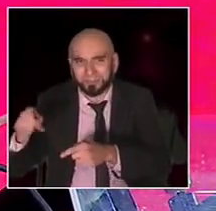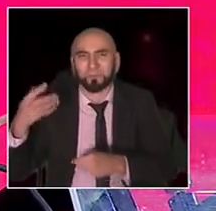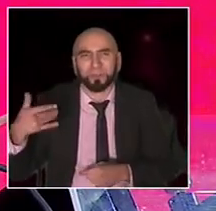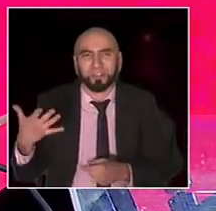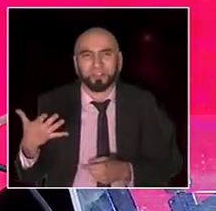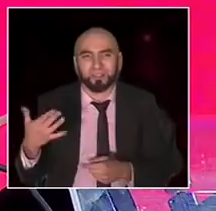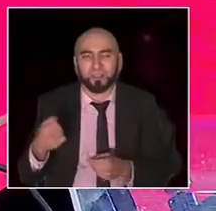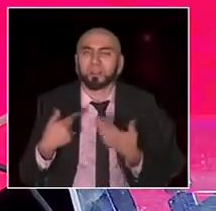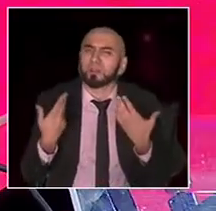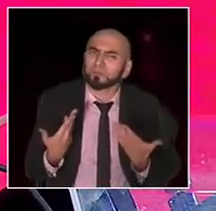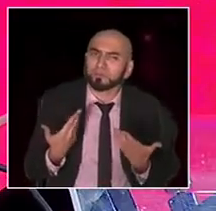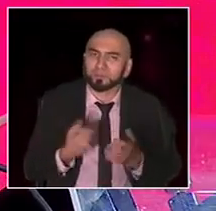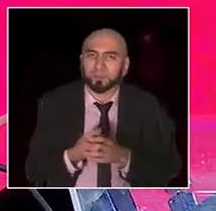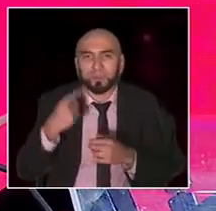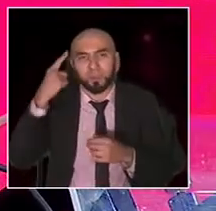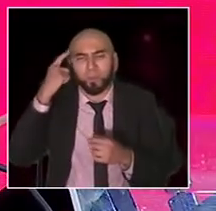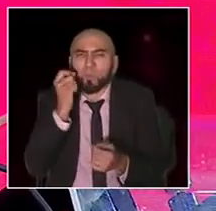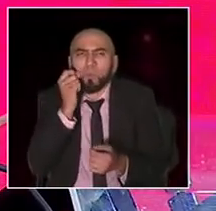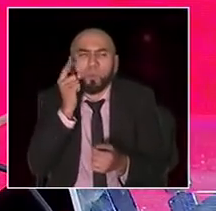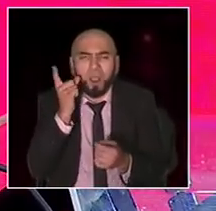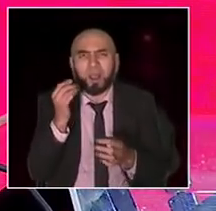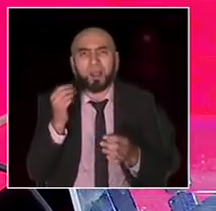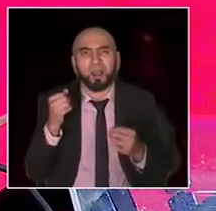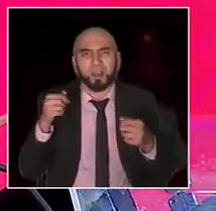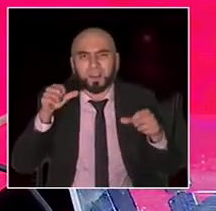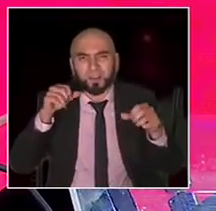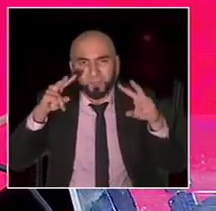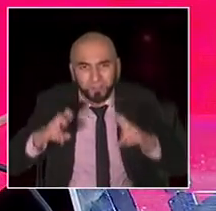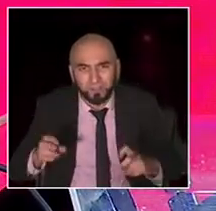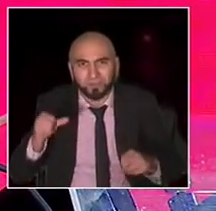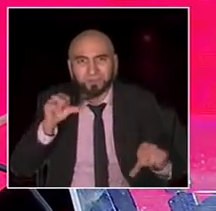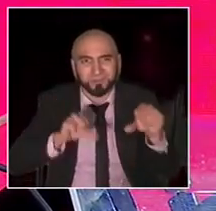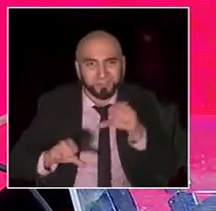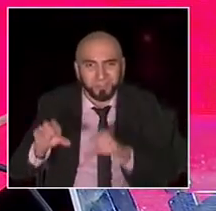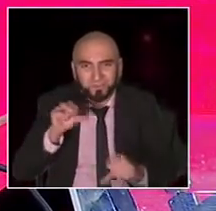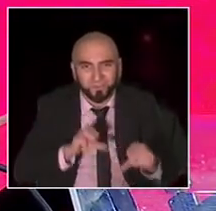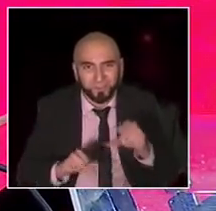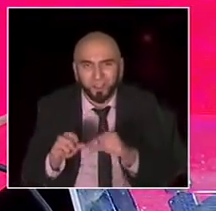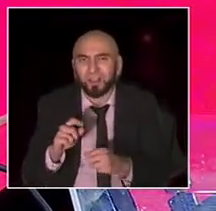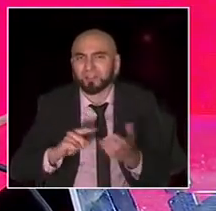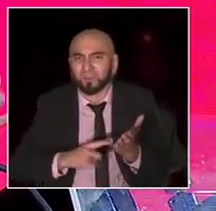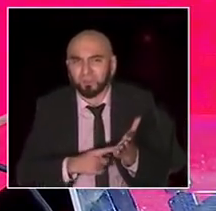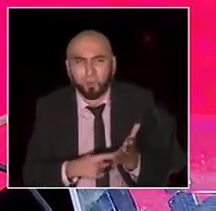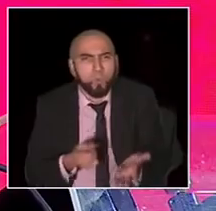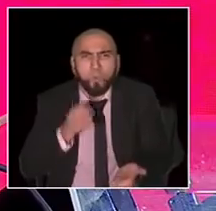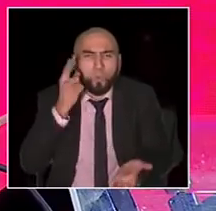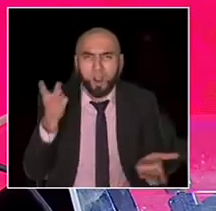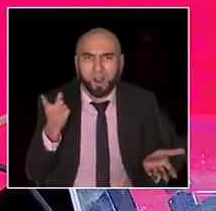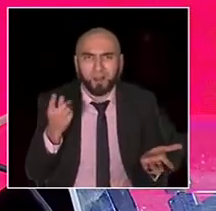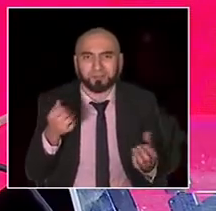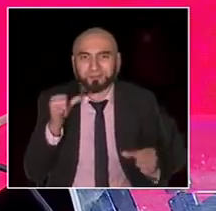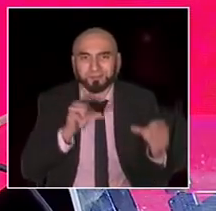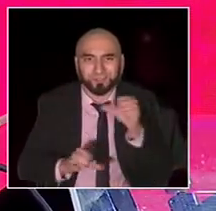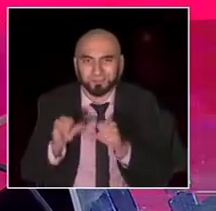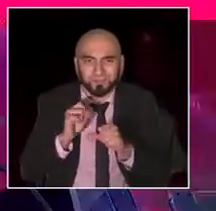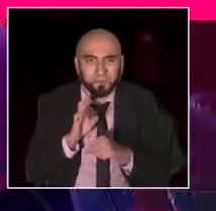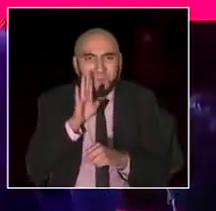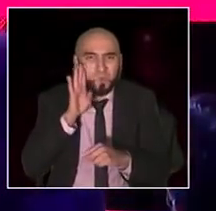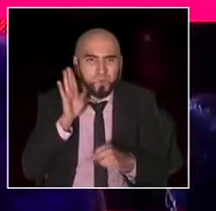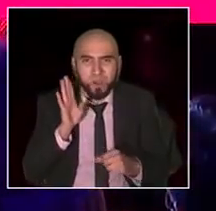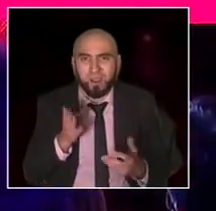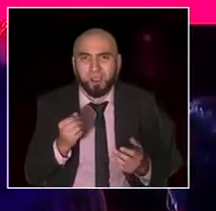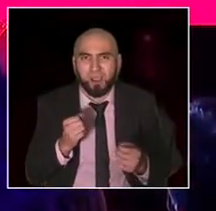tipo de investigación científica y tecnológica necesitamos en Chile? ¿Qué tipo de ciencias puras? ¿Qué tipo de